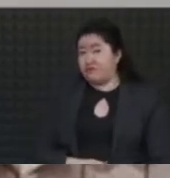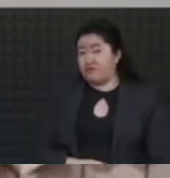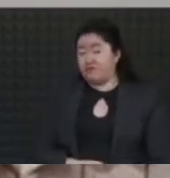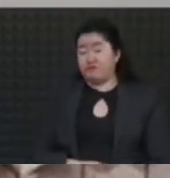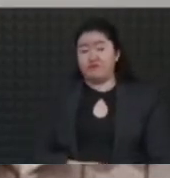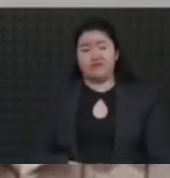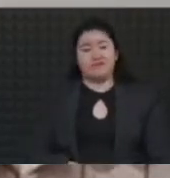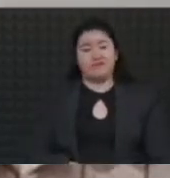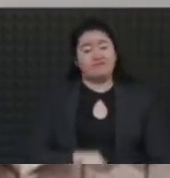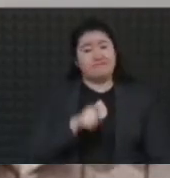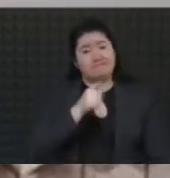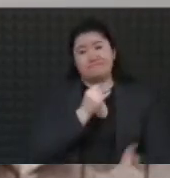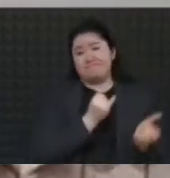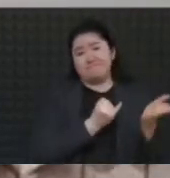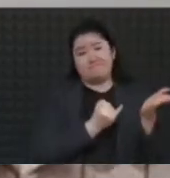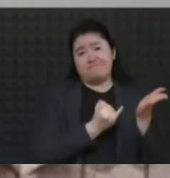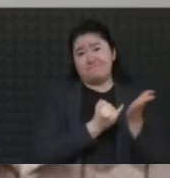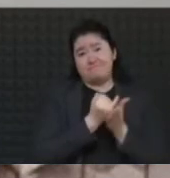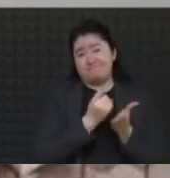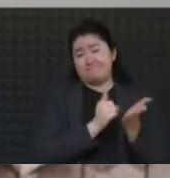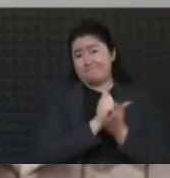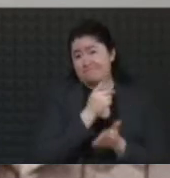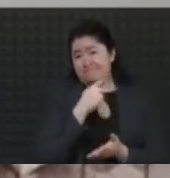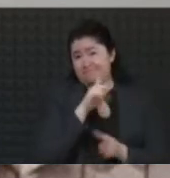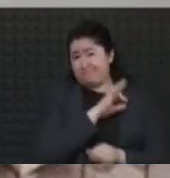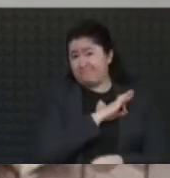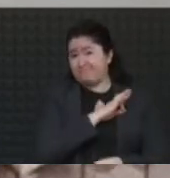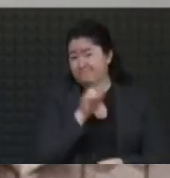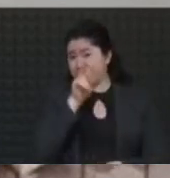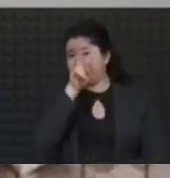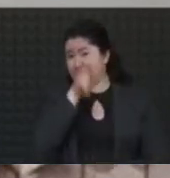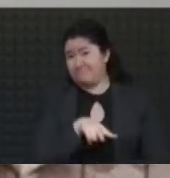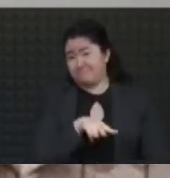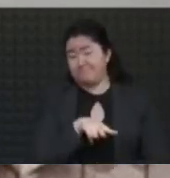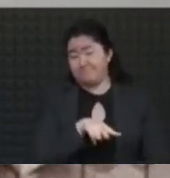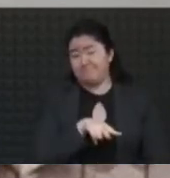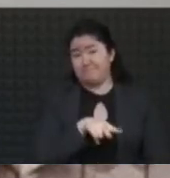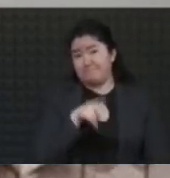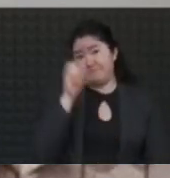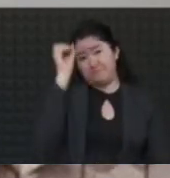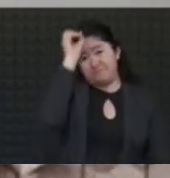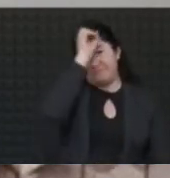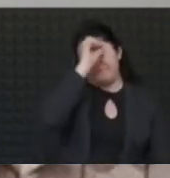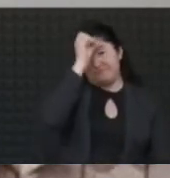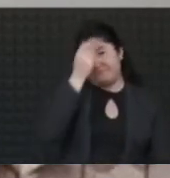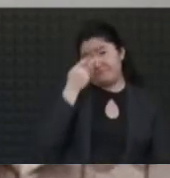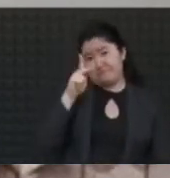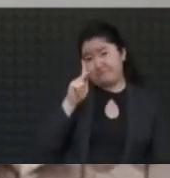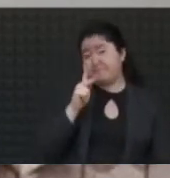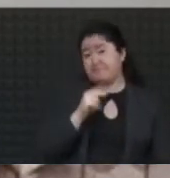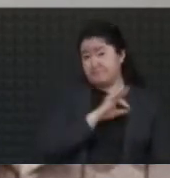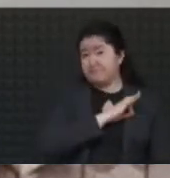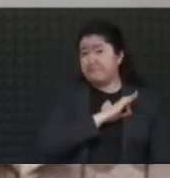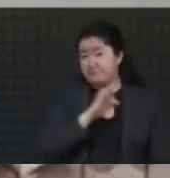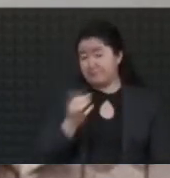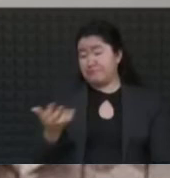Él está en su derecho, totalmente en su derecho de dar su opinión.